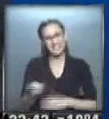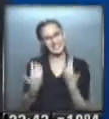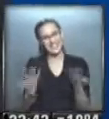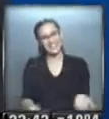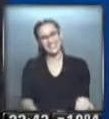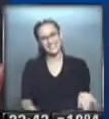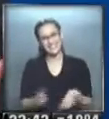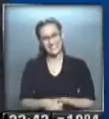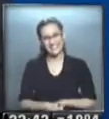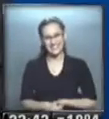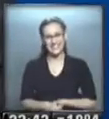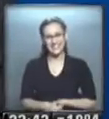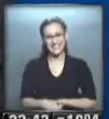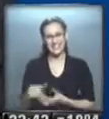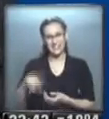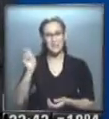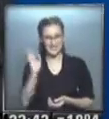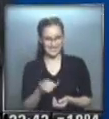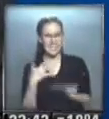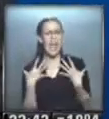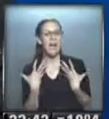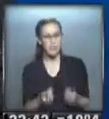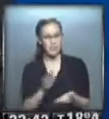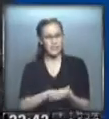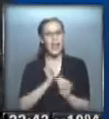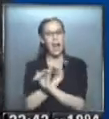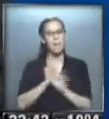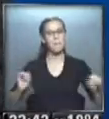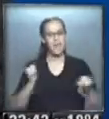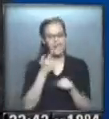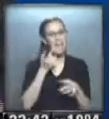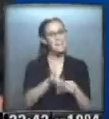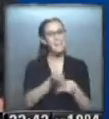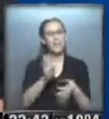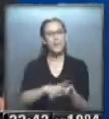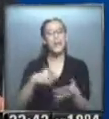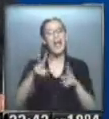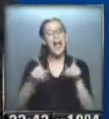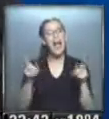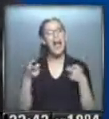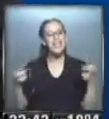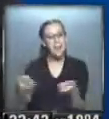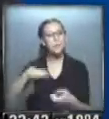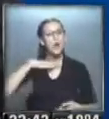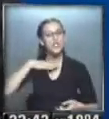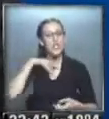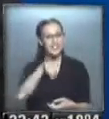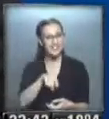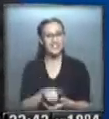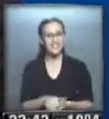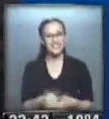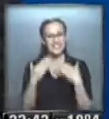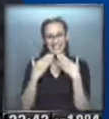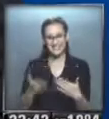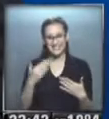este mes. Está bien, le juro que November, me apoyando esta campaña para concientizar por el cáncer de próstata. Vamos todos con los bigotes. Listo.